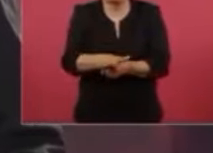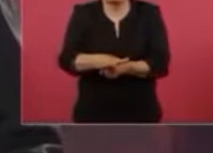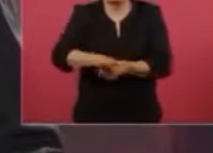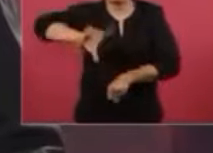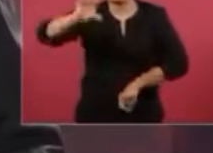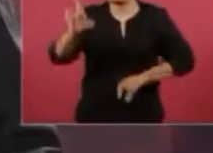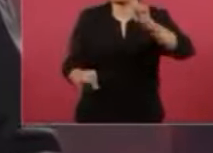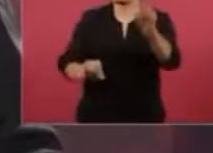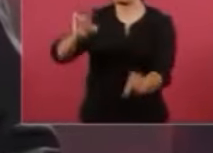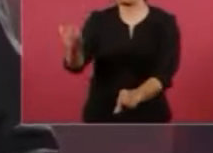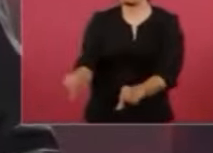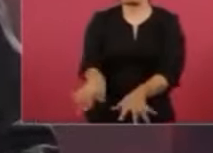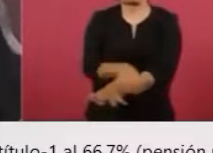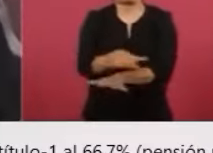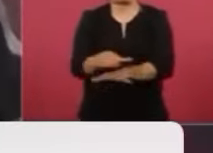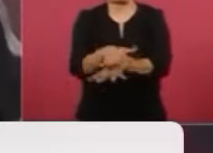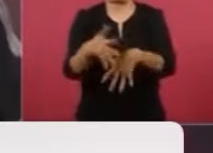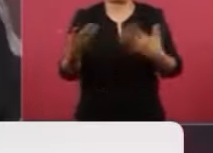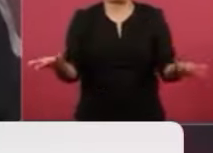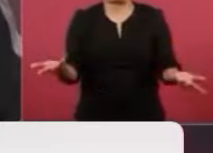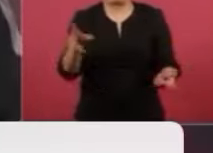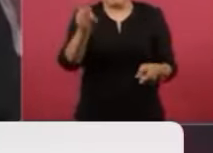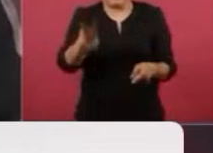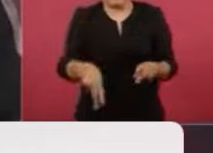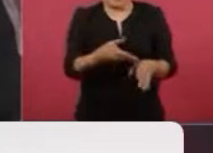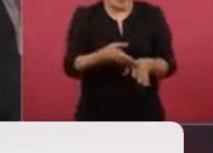afianzado por siglos